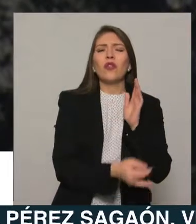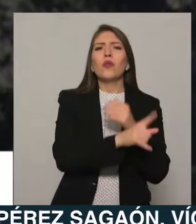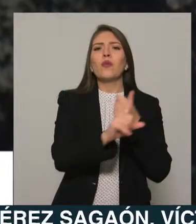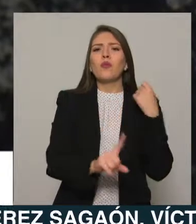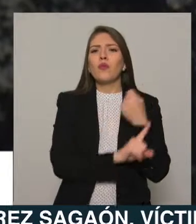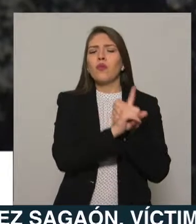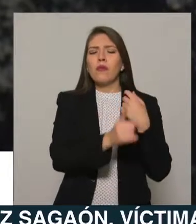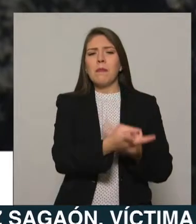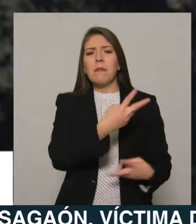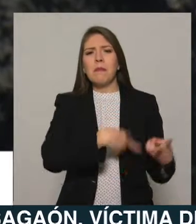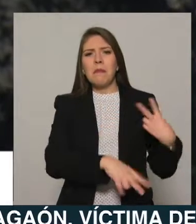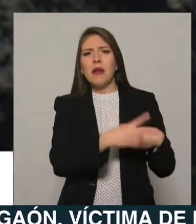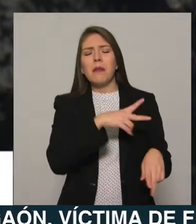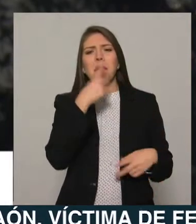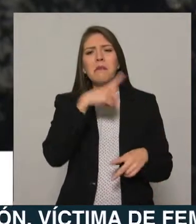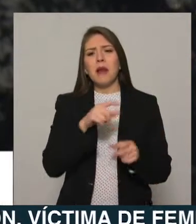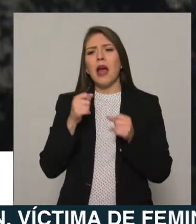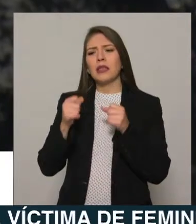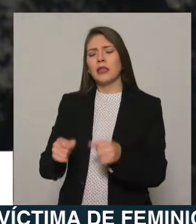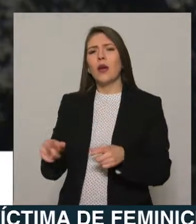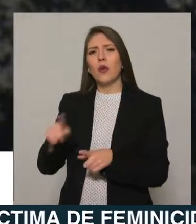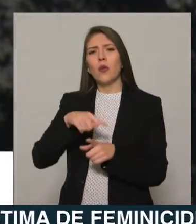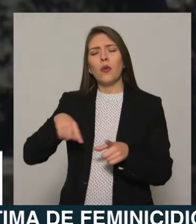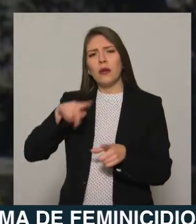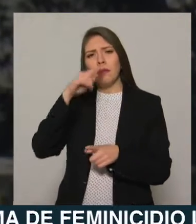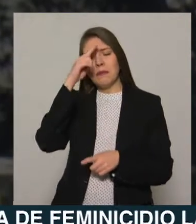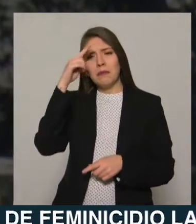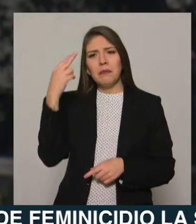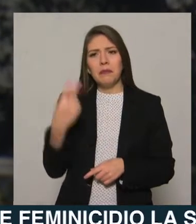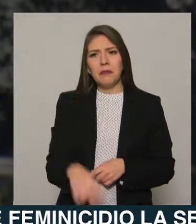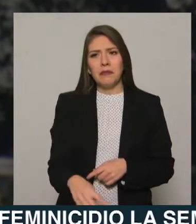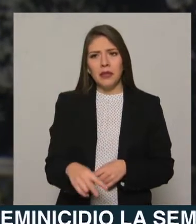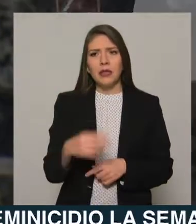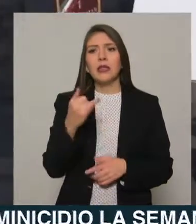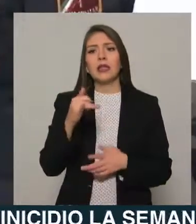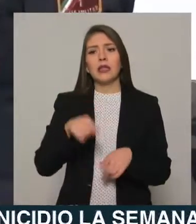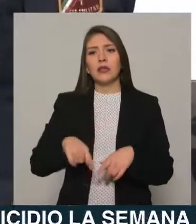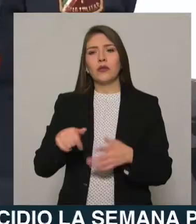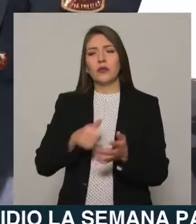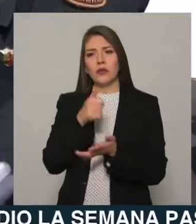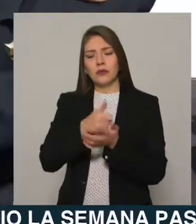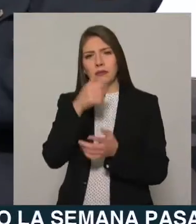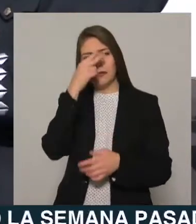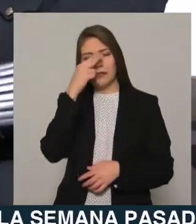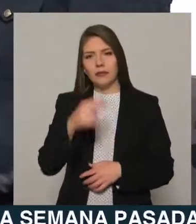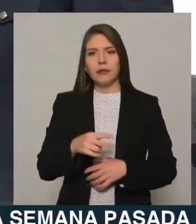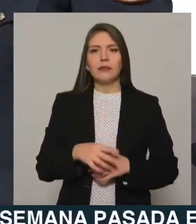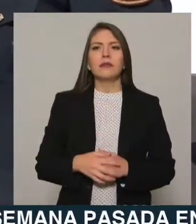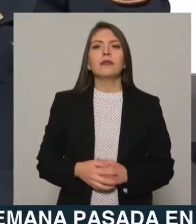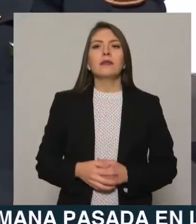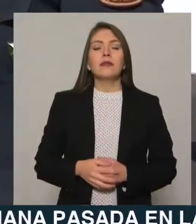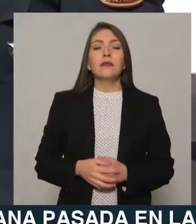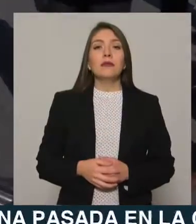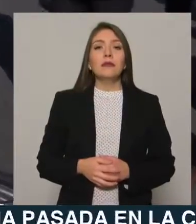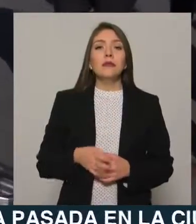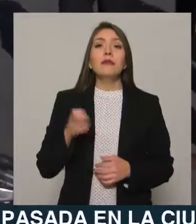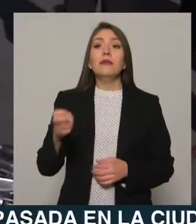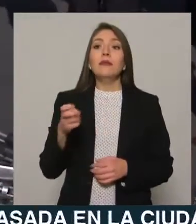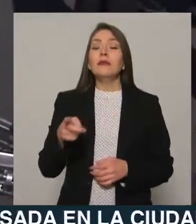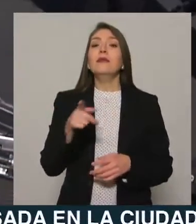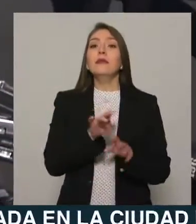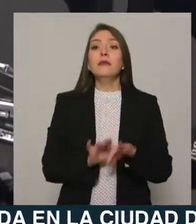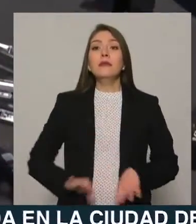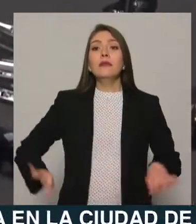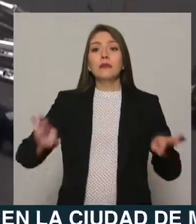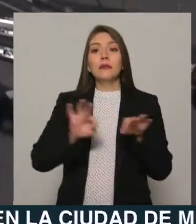los problemas de inseguridad en nuestro país y en particular en nuestra ciudad. Este hecho es de suma importancia para devolver las garantías